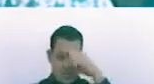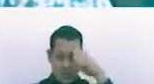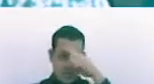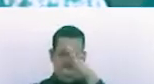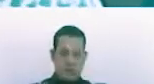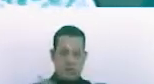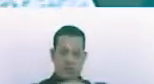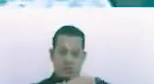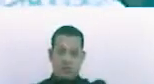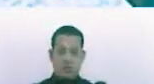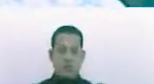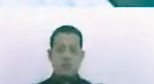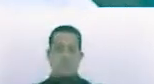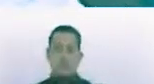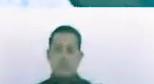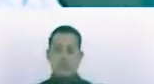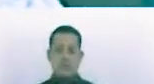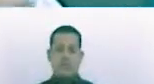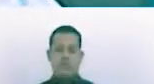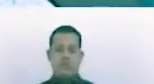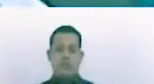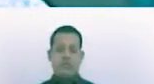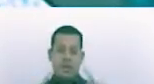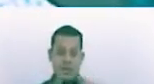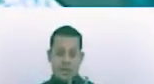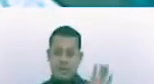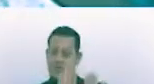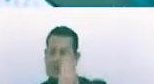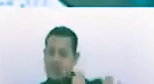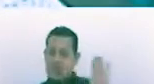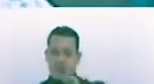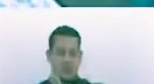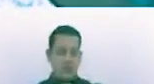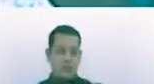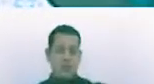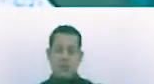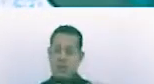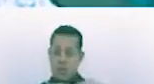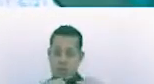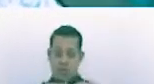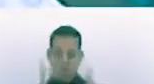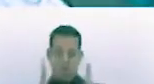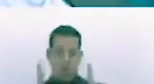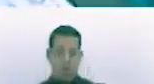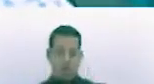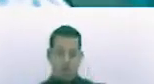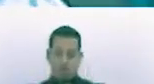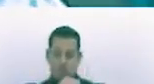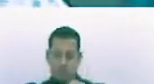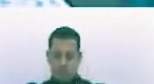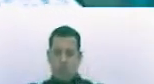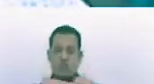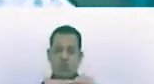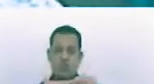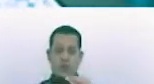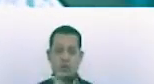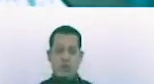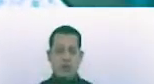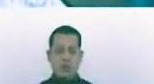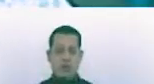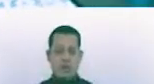pueblo salvadoreño. Pero es que en la historia de El Salvador, además de gobiernos corruptos, también